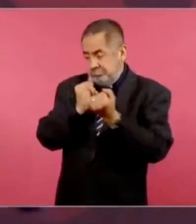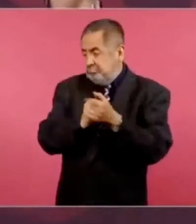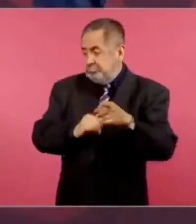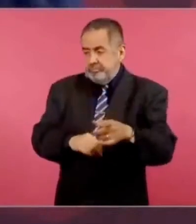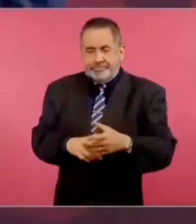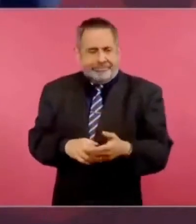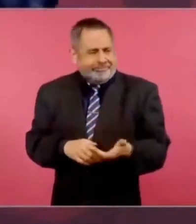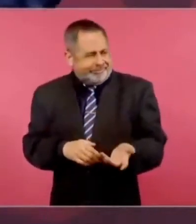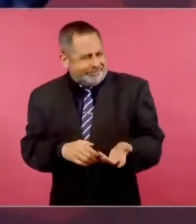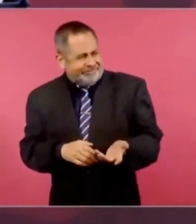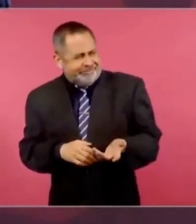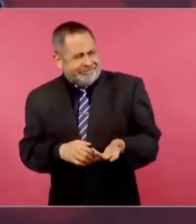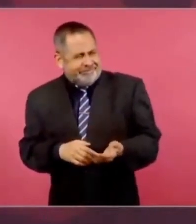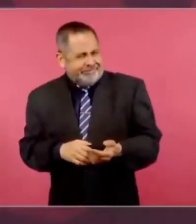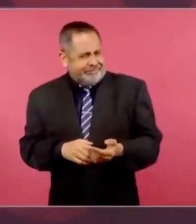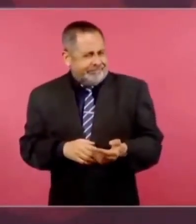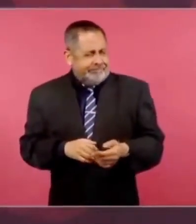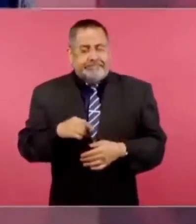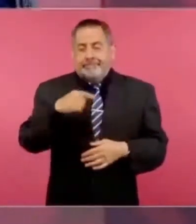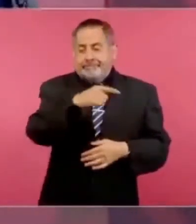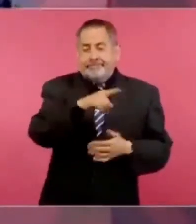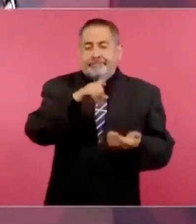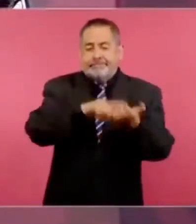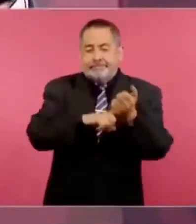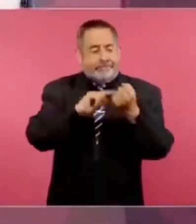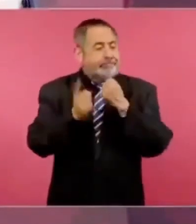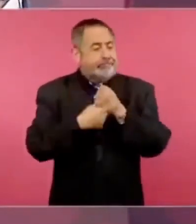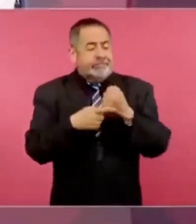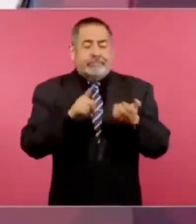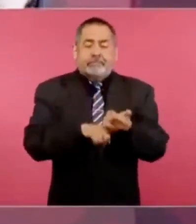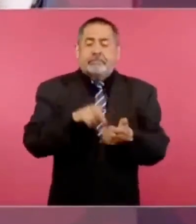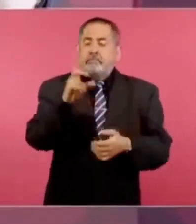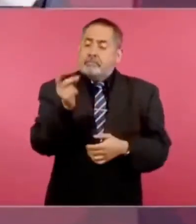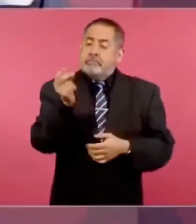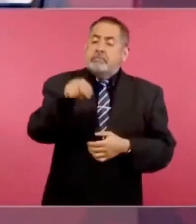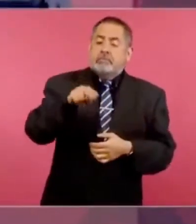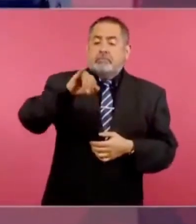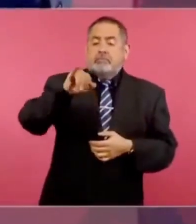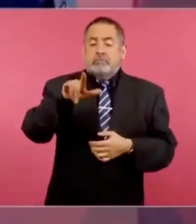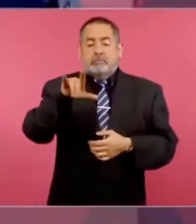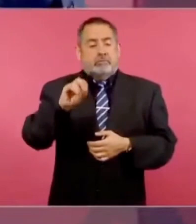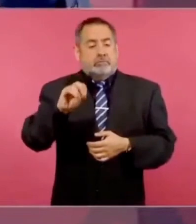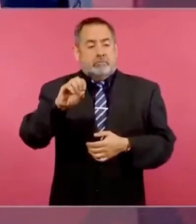La revista manejada por don Julio Scherer,